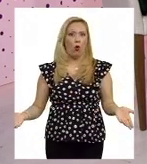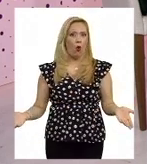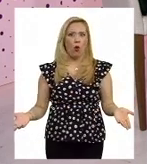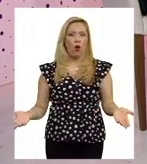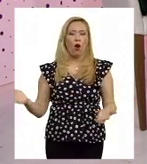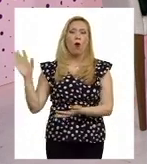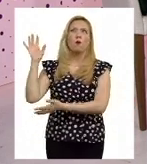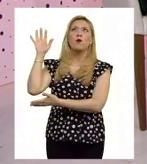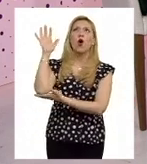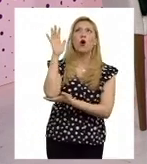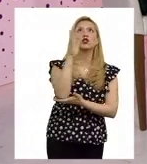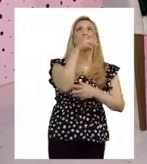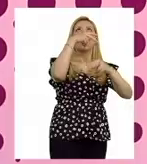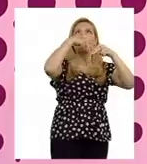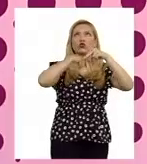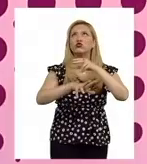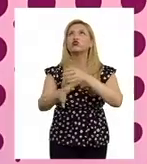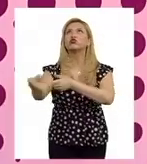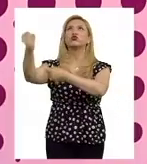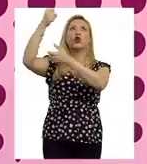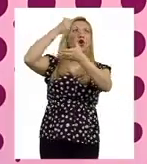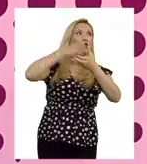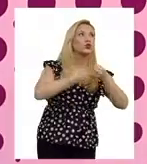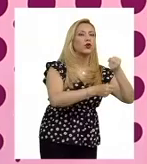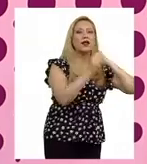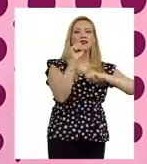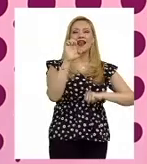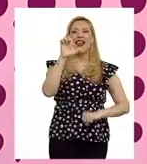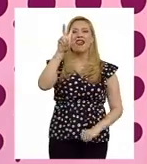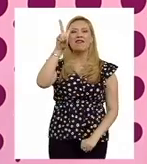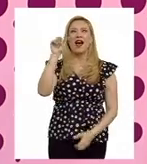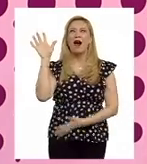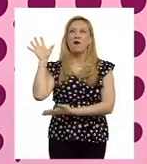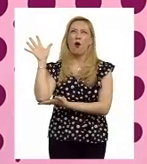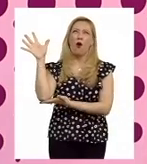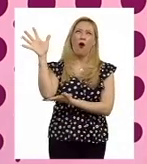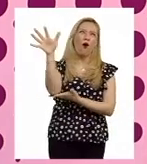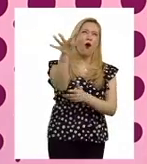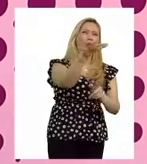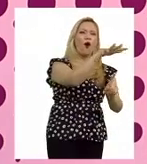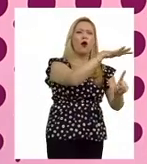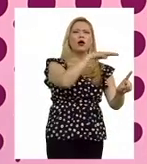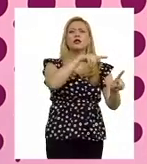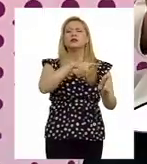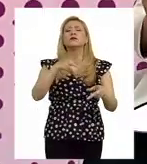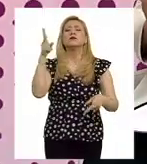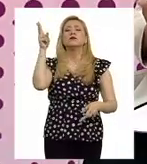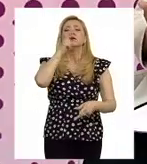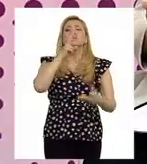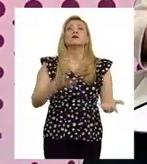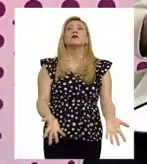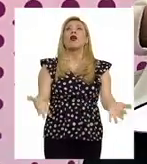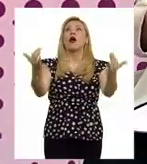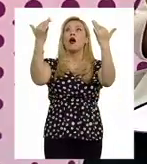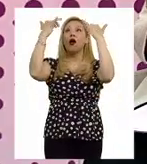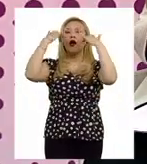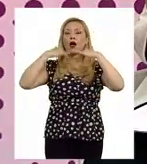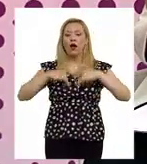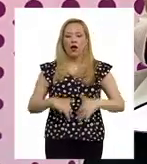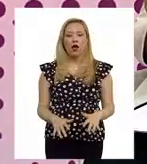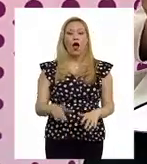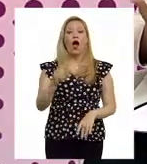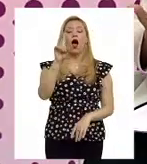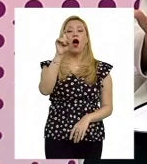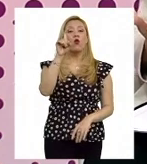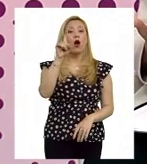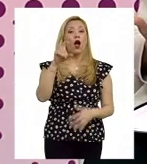las selvas, son reservorios de CO2. Ese es el servicio ambiental, el oxígeno. Las fábricas de agua, ¿quiénes son las fábricas